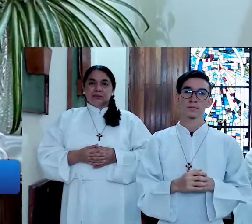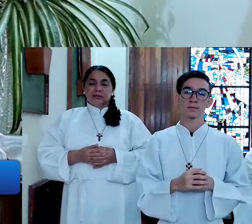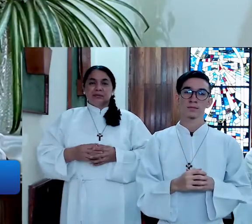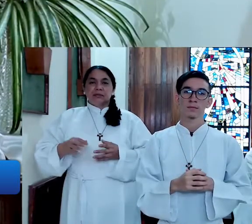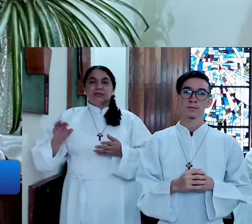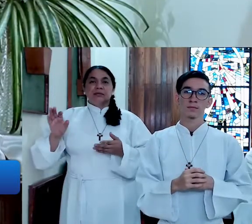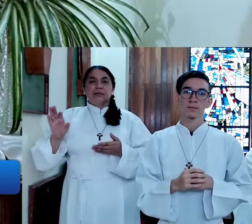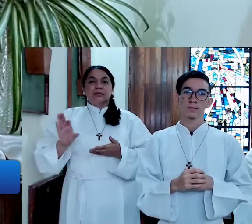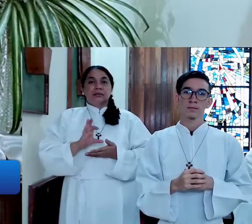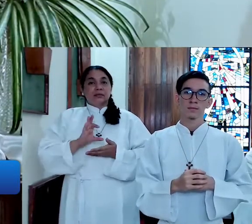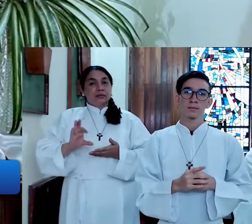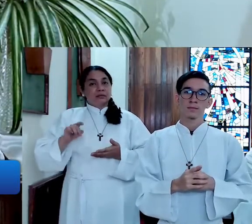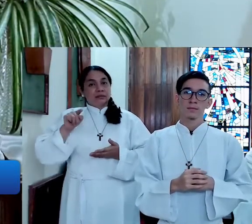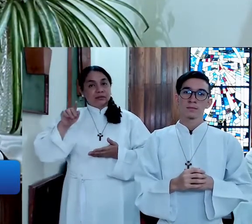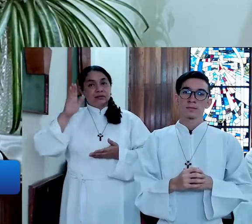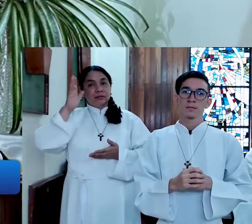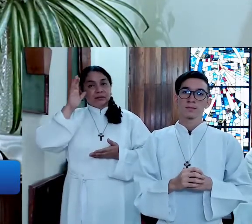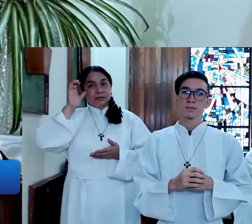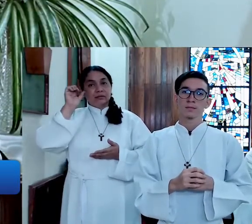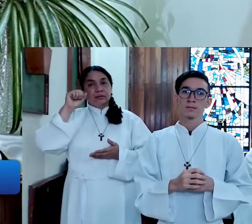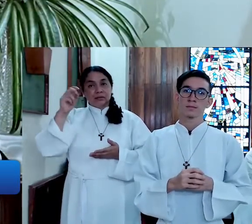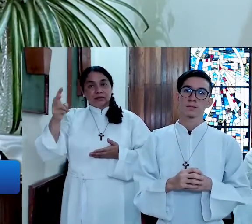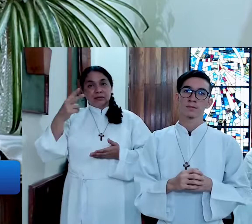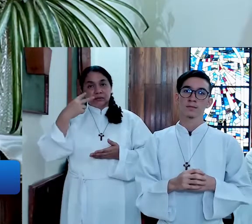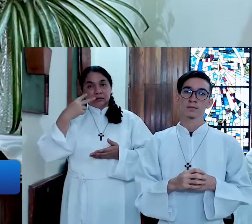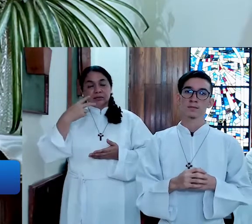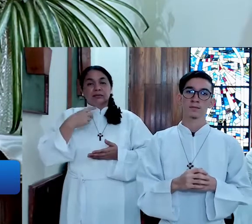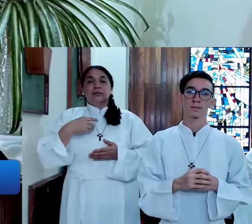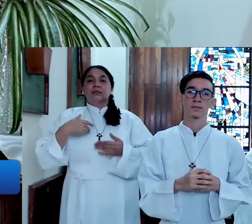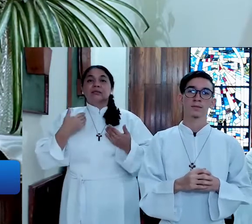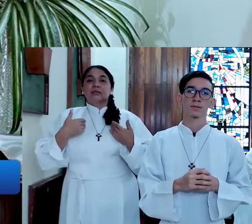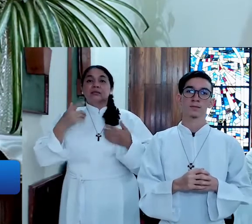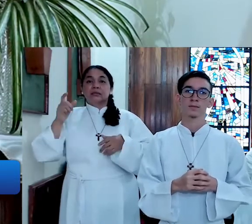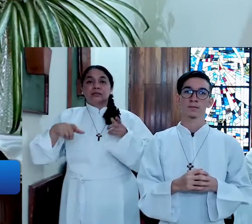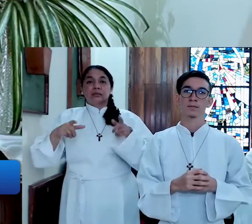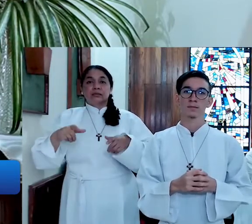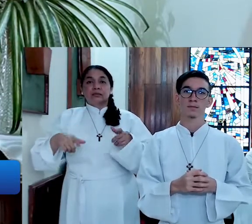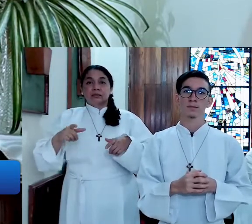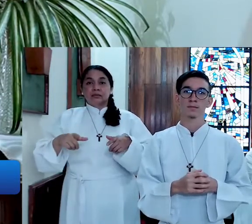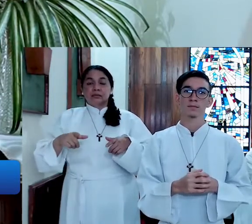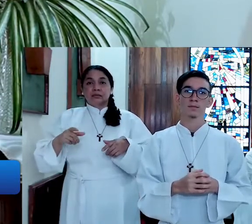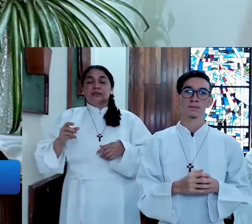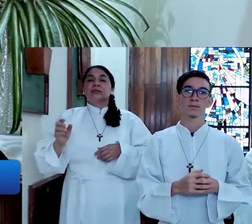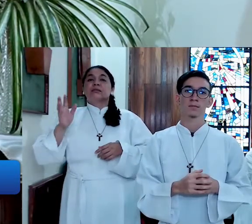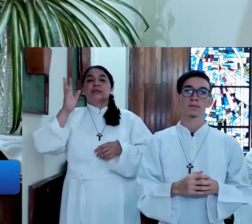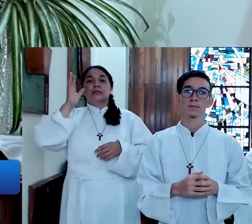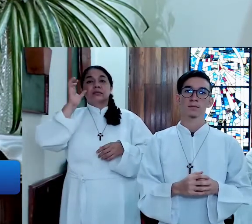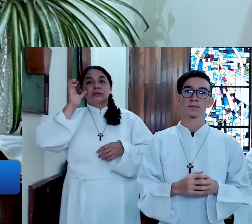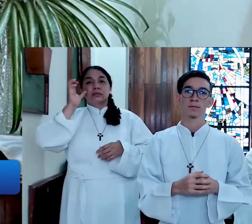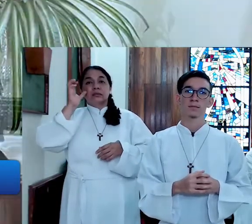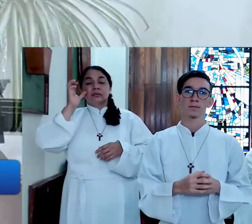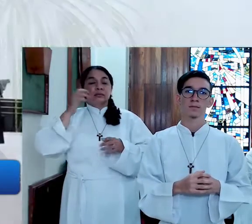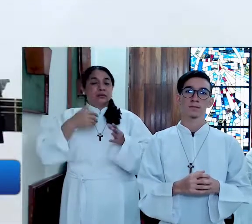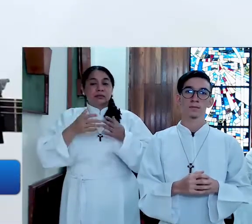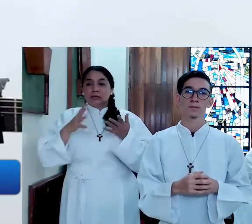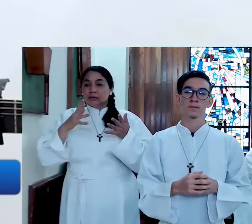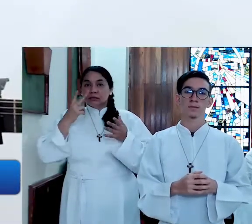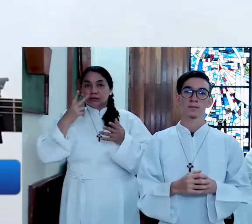Tomás, tú crees porque me has visto. Dichoso lo que creen sin haberme visto, dice el Señor.